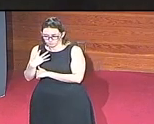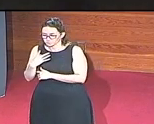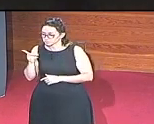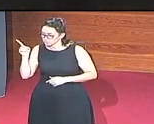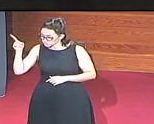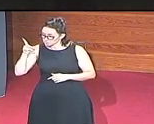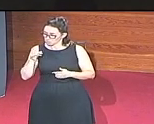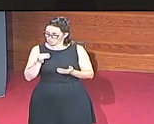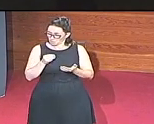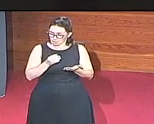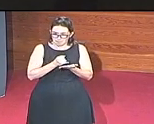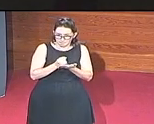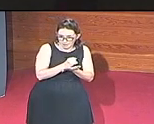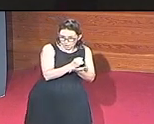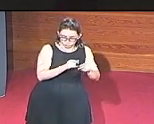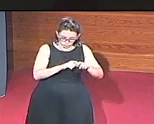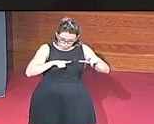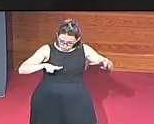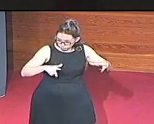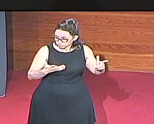planos que le habían pasado